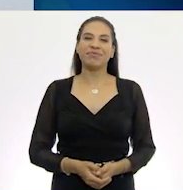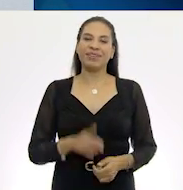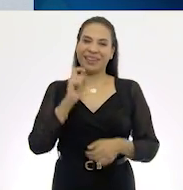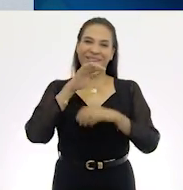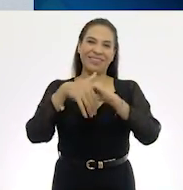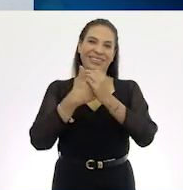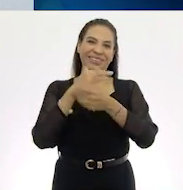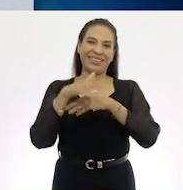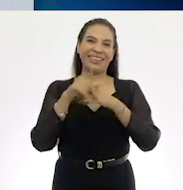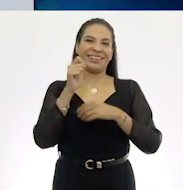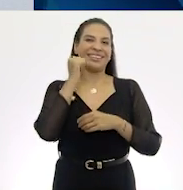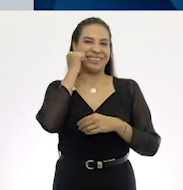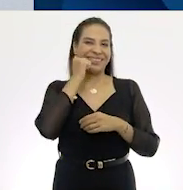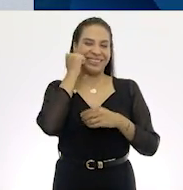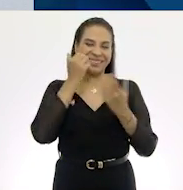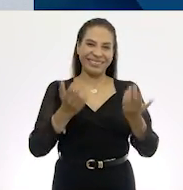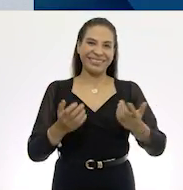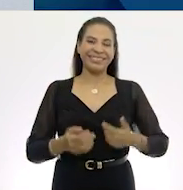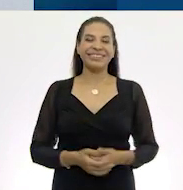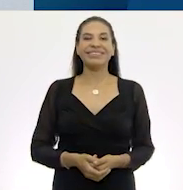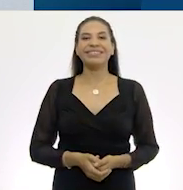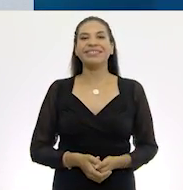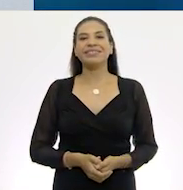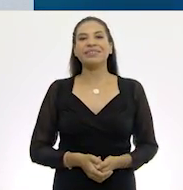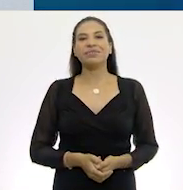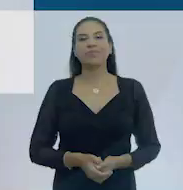Lavarse las manitas con agua y con jabón.